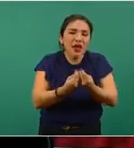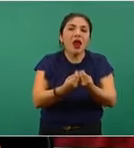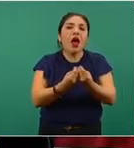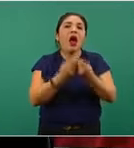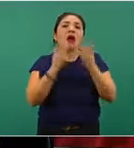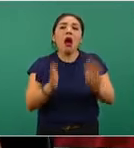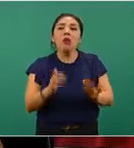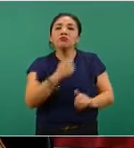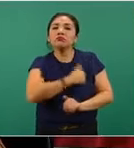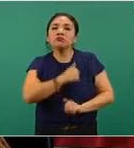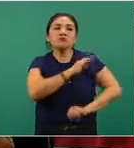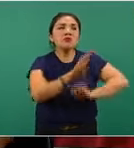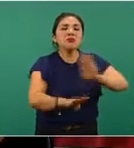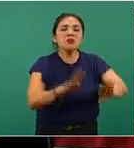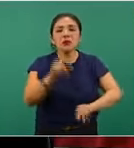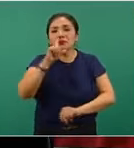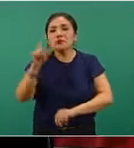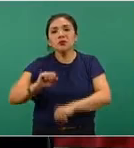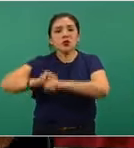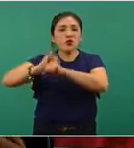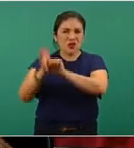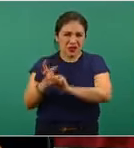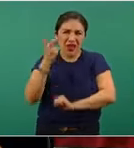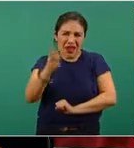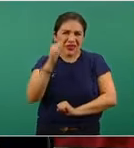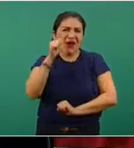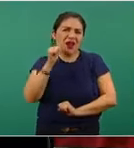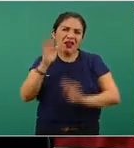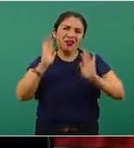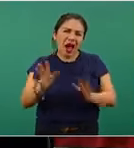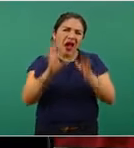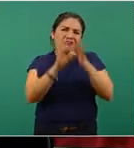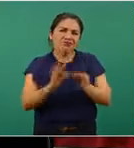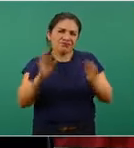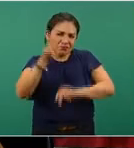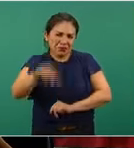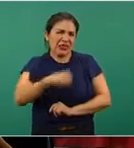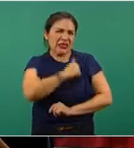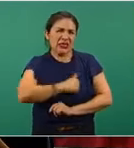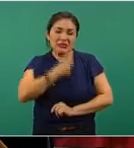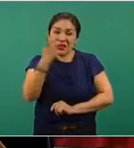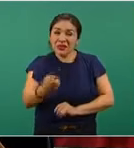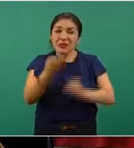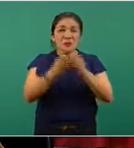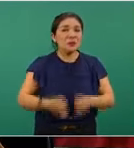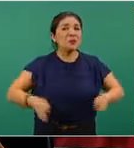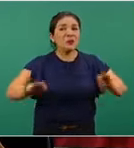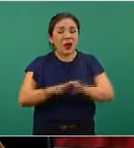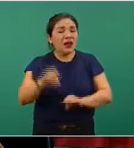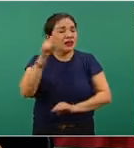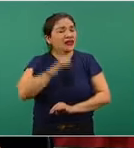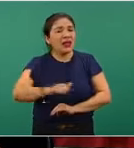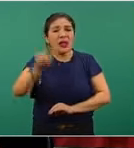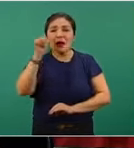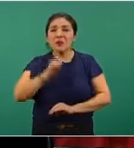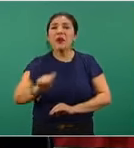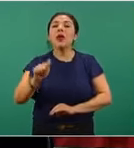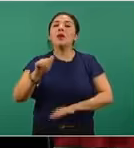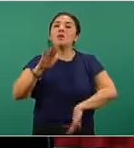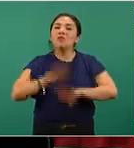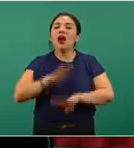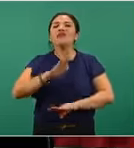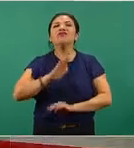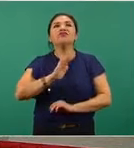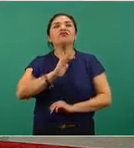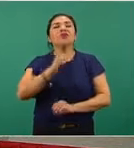han perdido la vida por COVID-19. Y nos lamentábamos al respecto, y como decíamos ayer, es importantísimo siempre